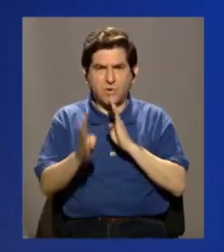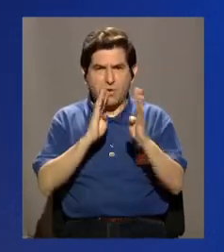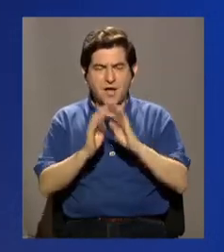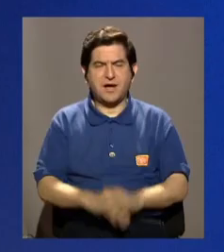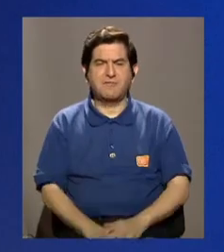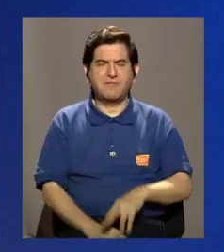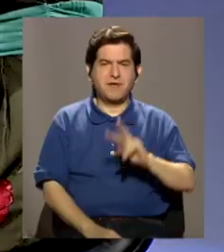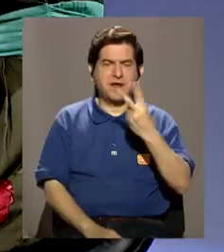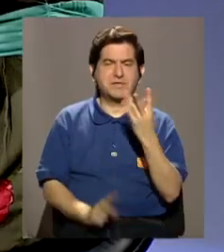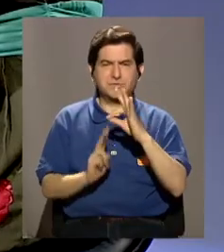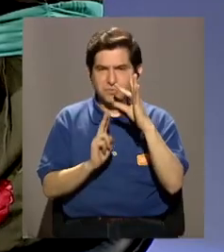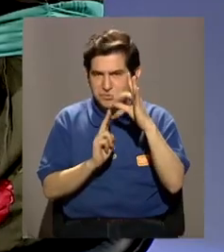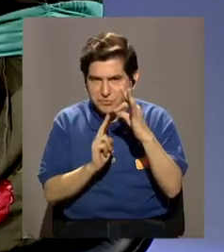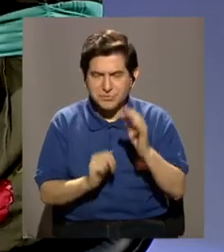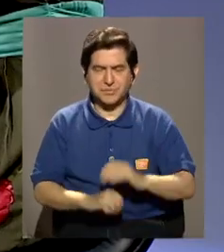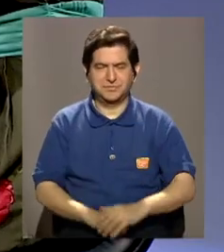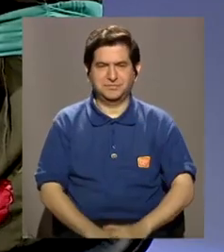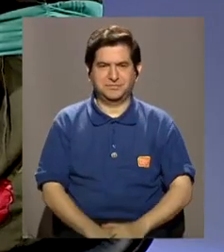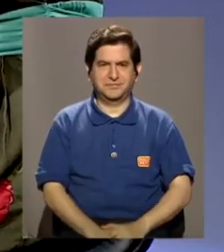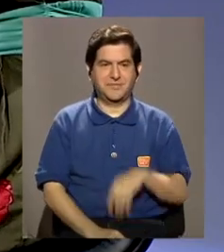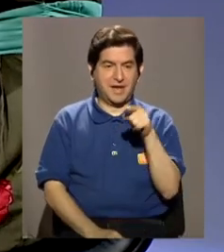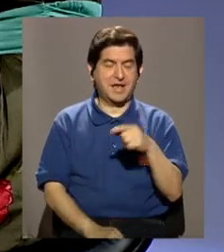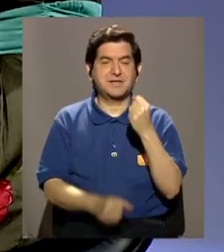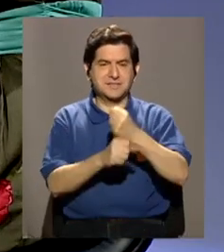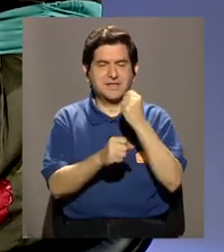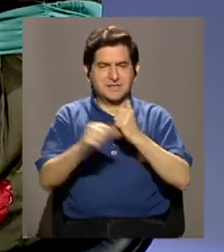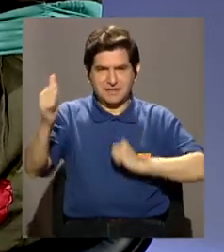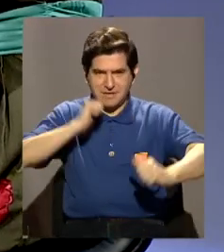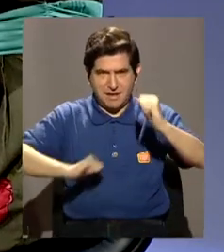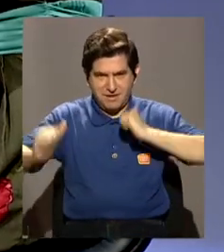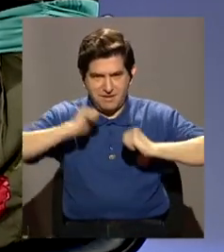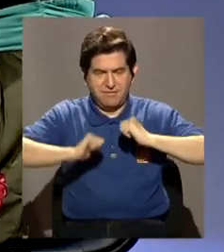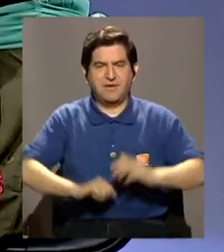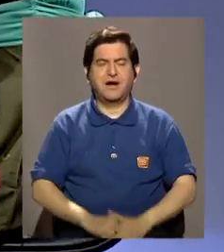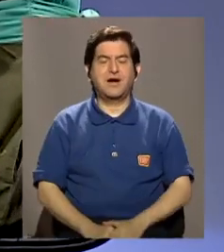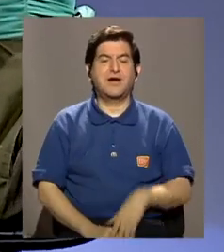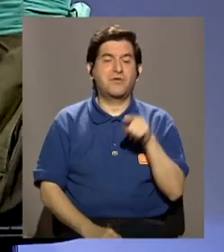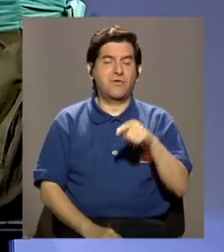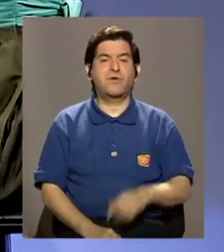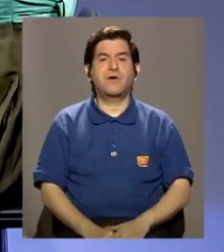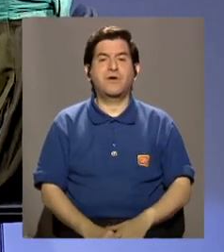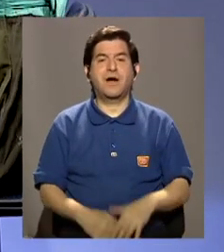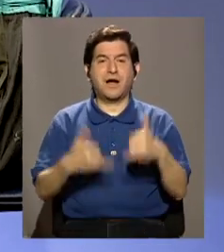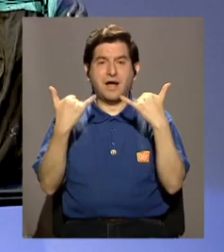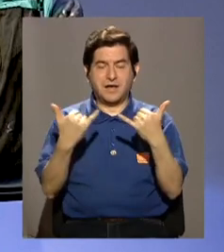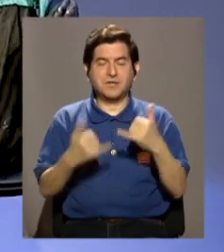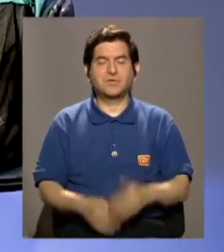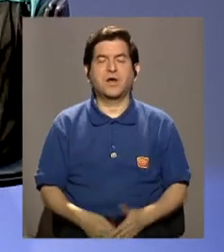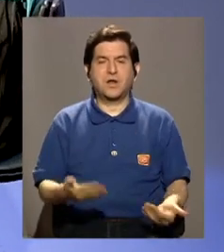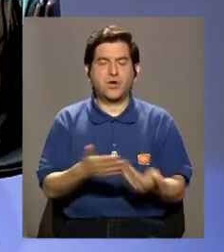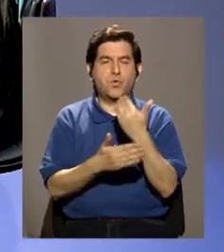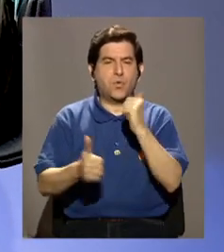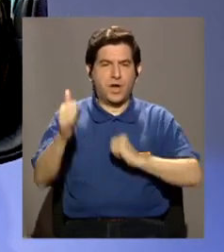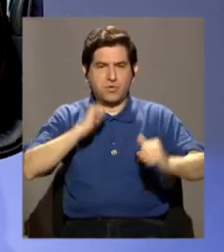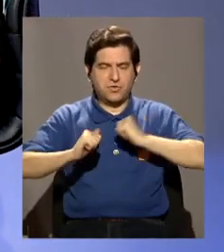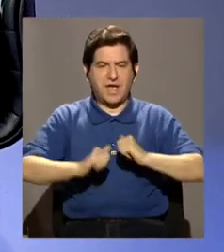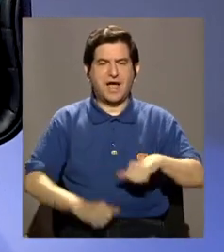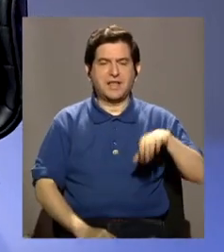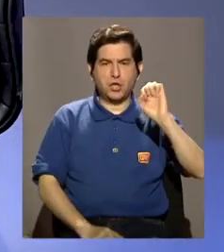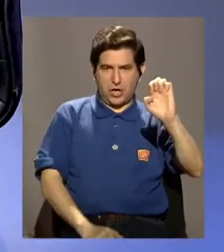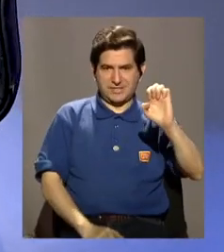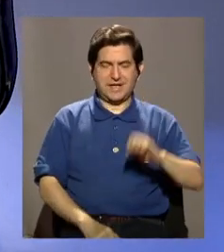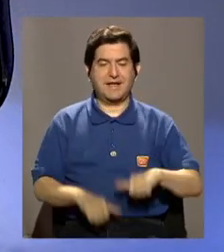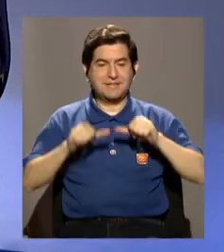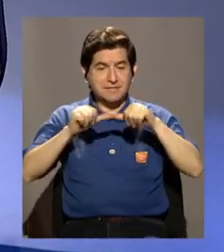de la segunda oportunidad una obra de teatro que está en cartelera en el nuevo teatro escalante y